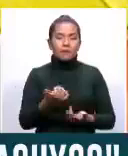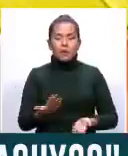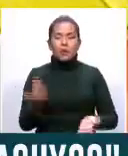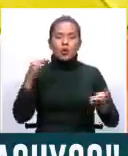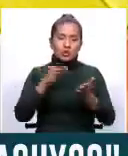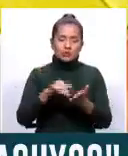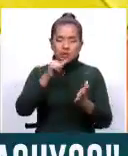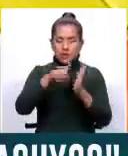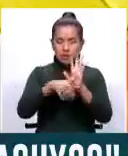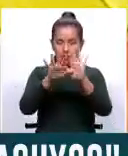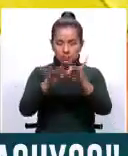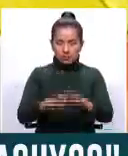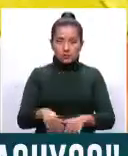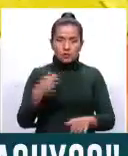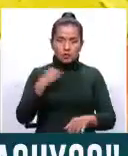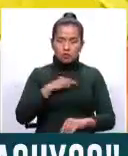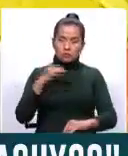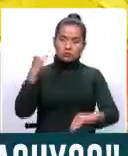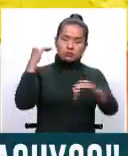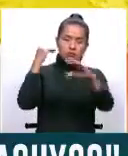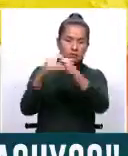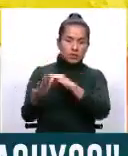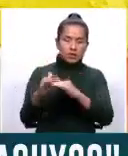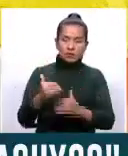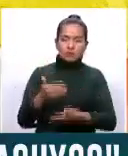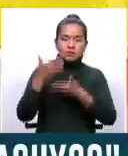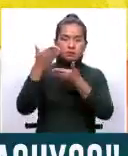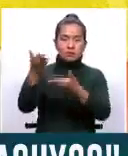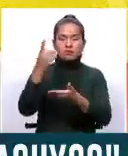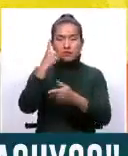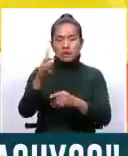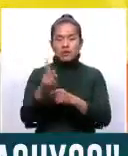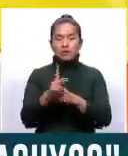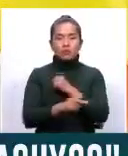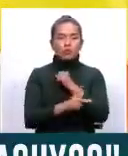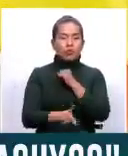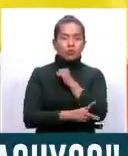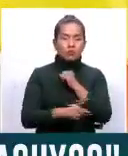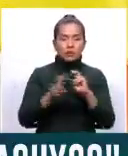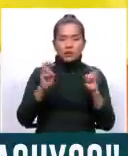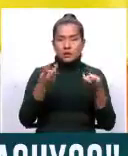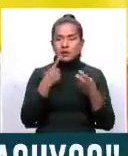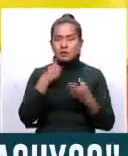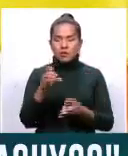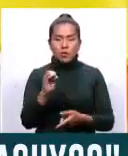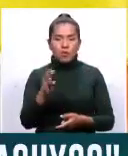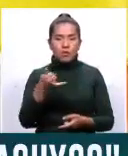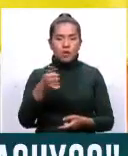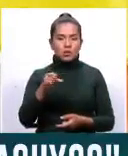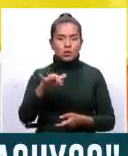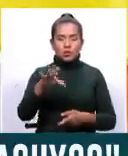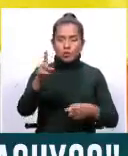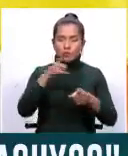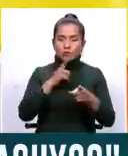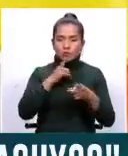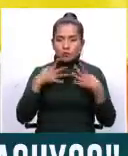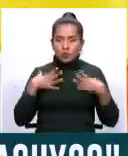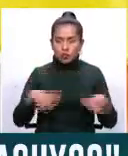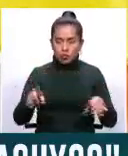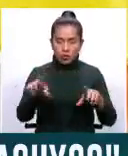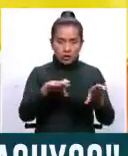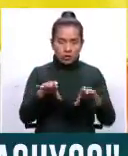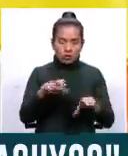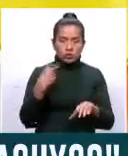carta nuevamente al ejecutivo de la provincia Omasuyos, al ejecutivo provincial Poncho Rojo,